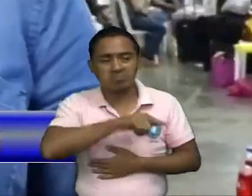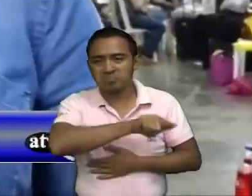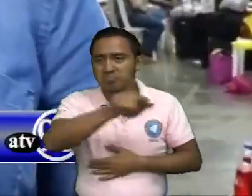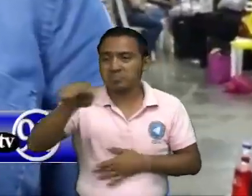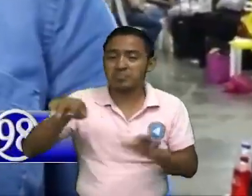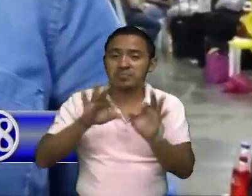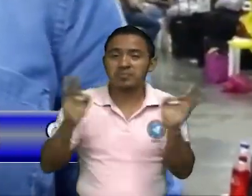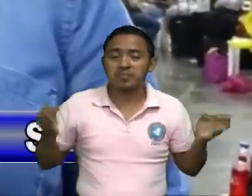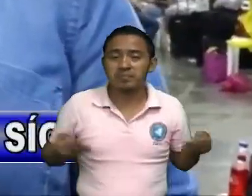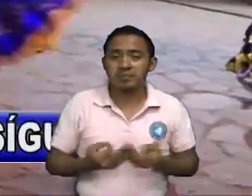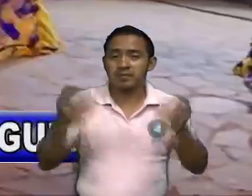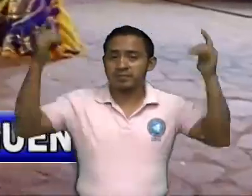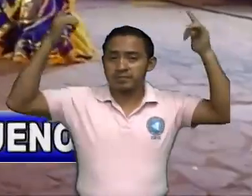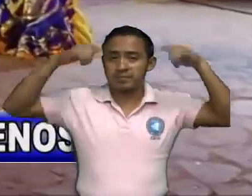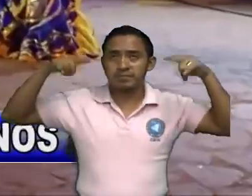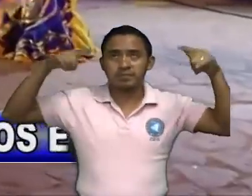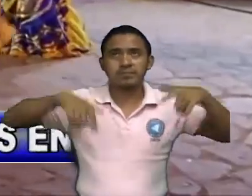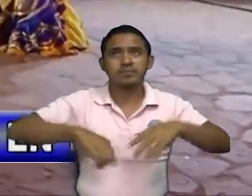las familias de Masaya.